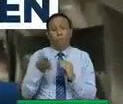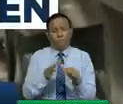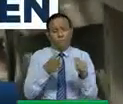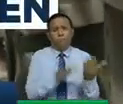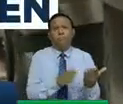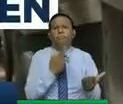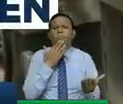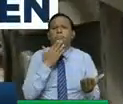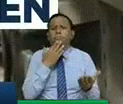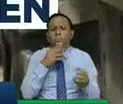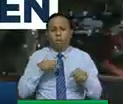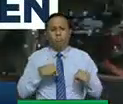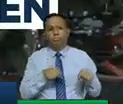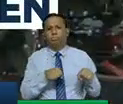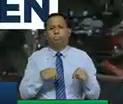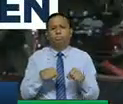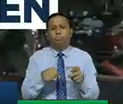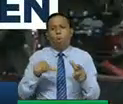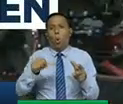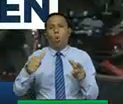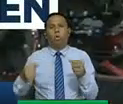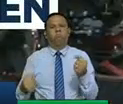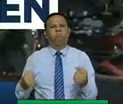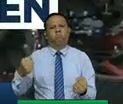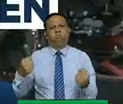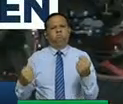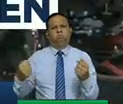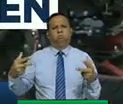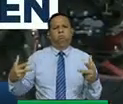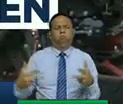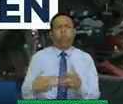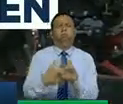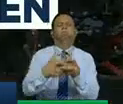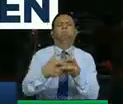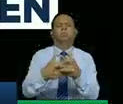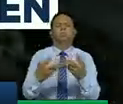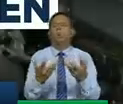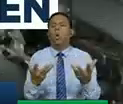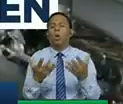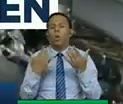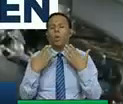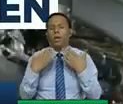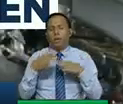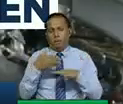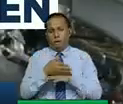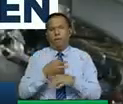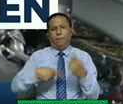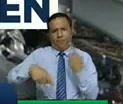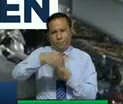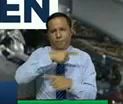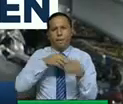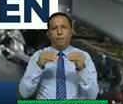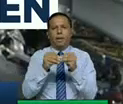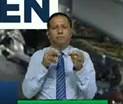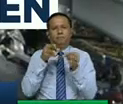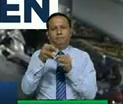atropellados por un camión en la vía perimetral en el puerto principal. Quédese con nosotros, enseguida toda la ampliación. Ya